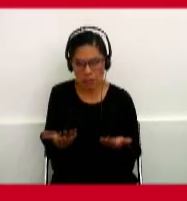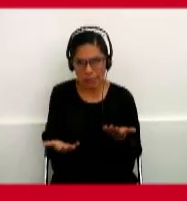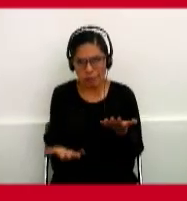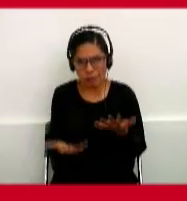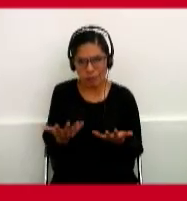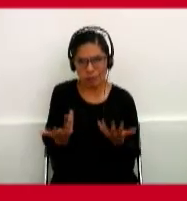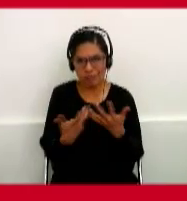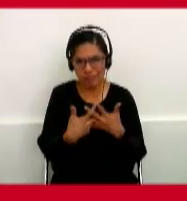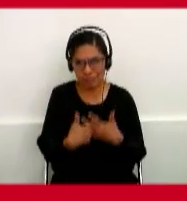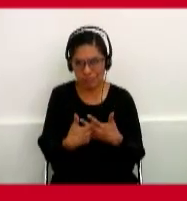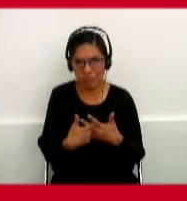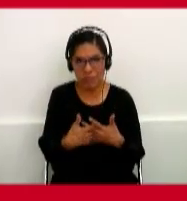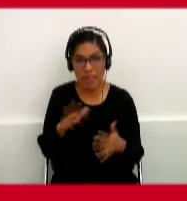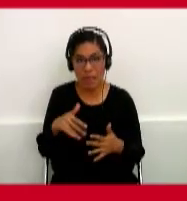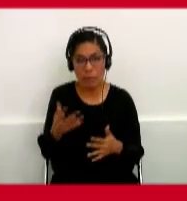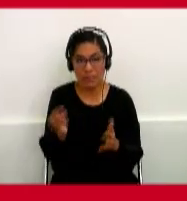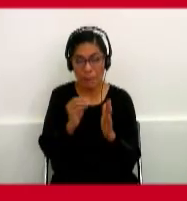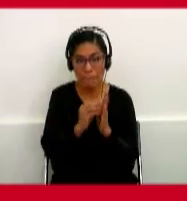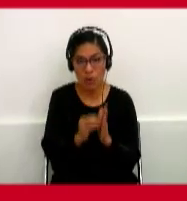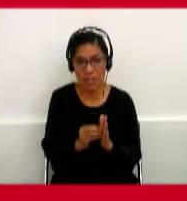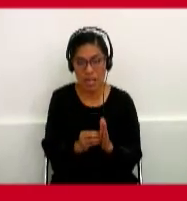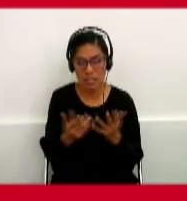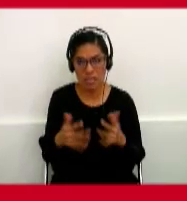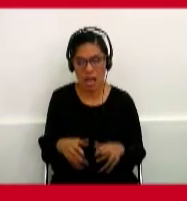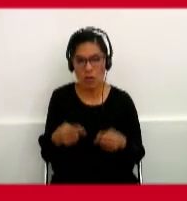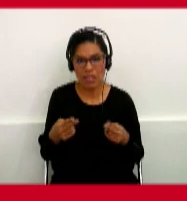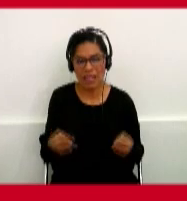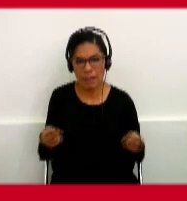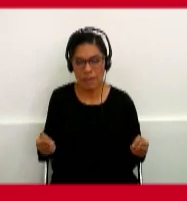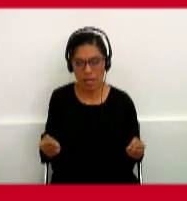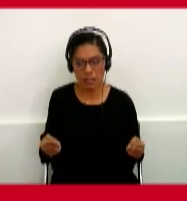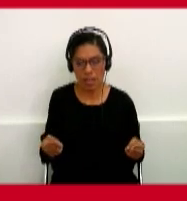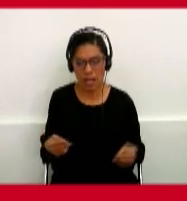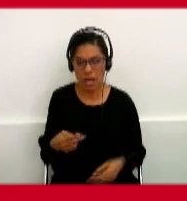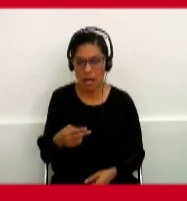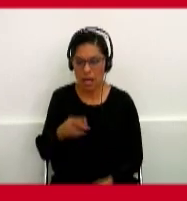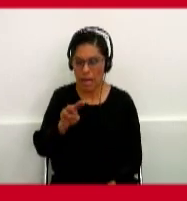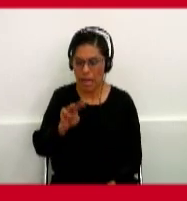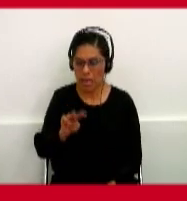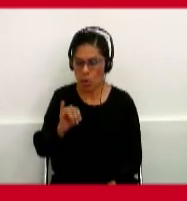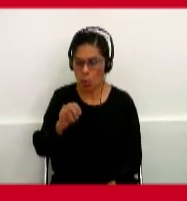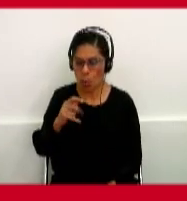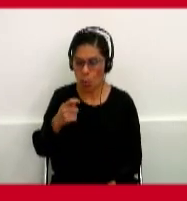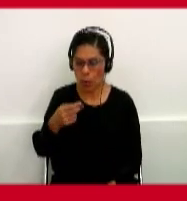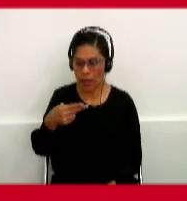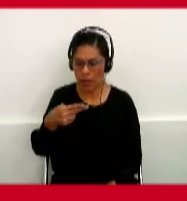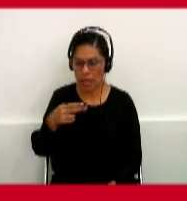Es por eso que al aplicarle una herramienta que es el width layer, su reducción es mínima, ¿no?